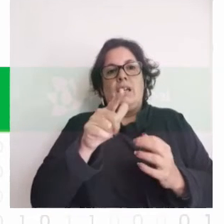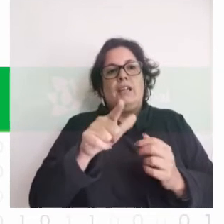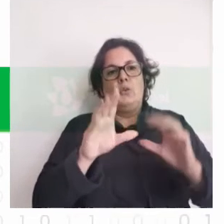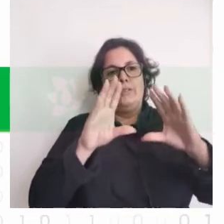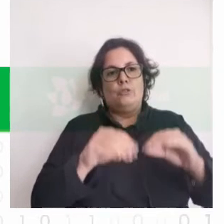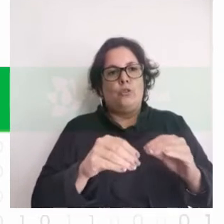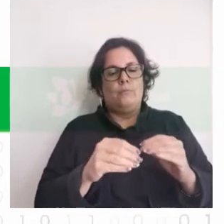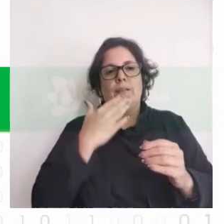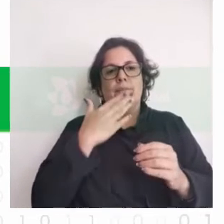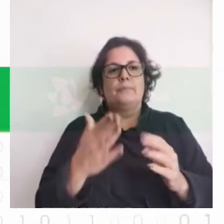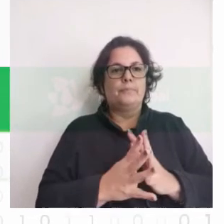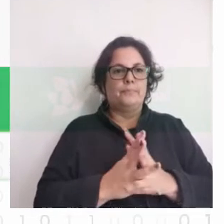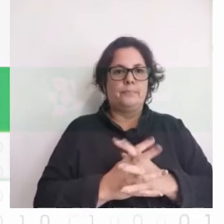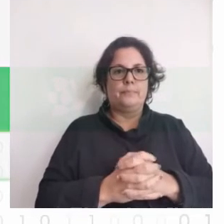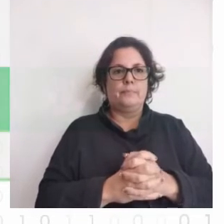Muchas gracias.